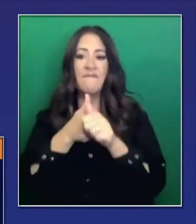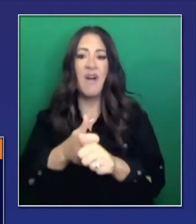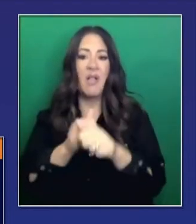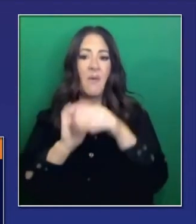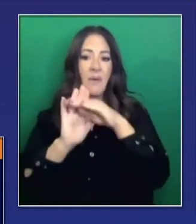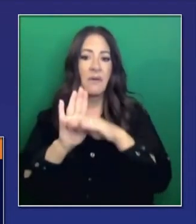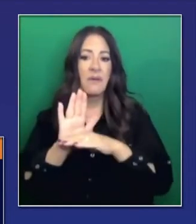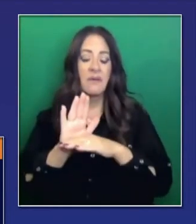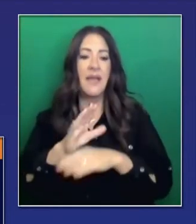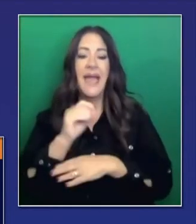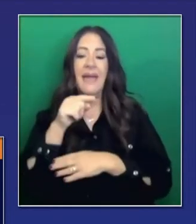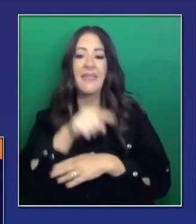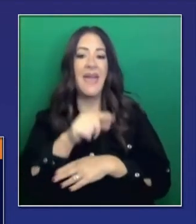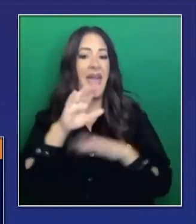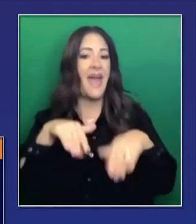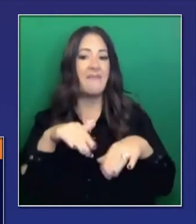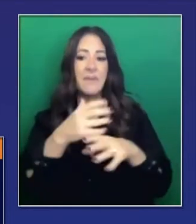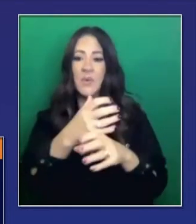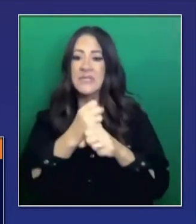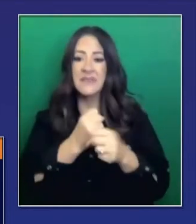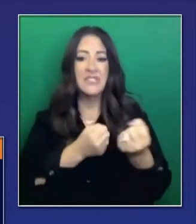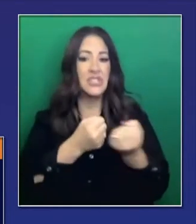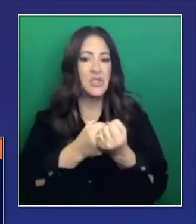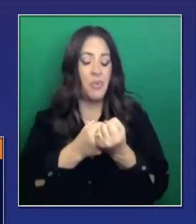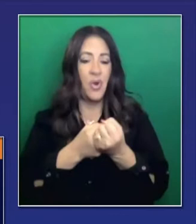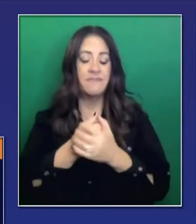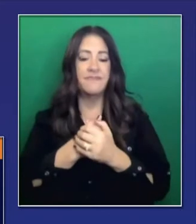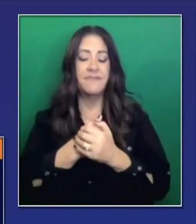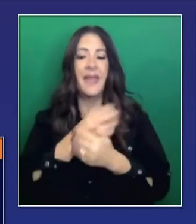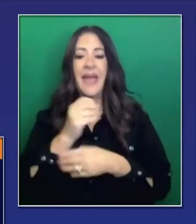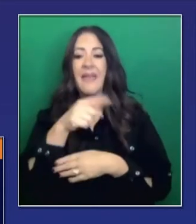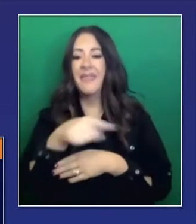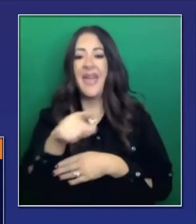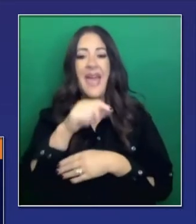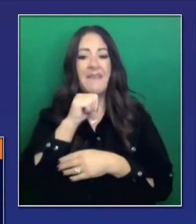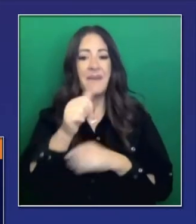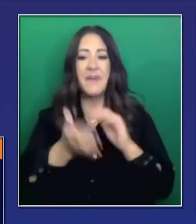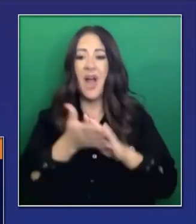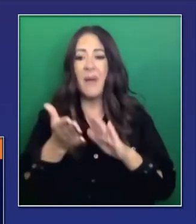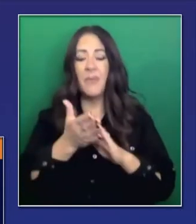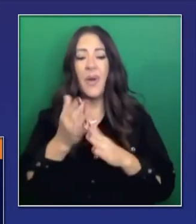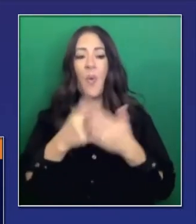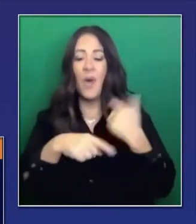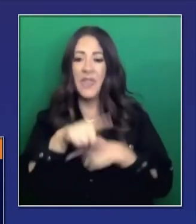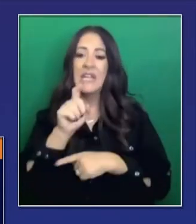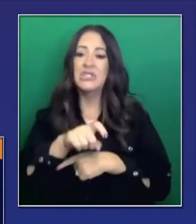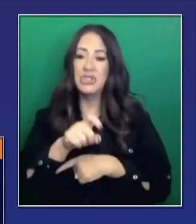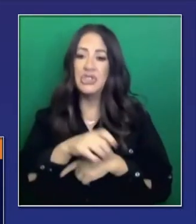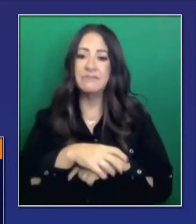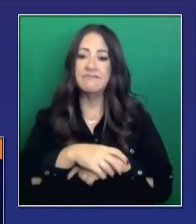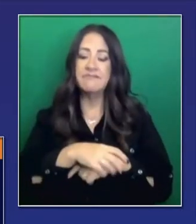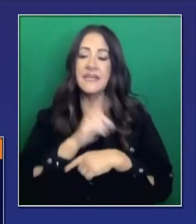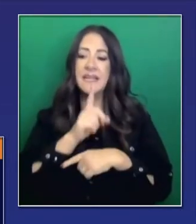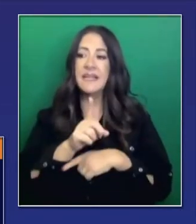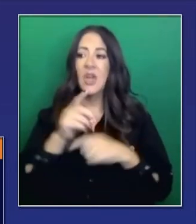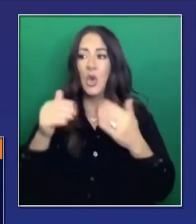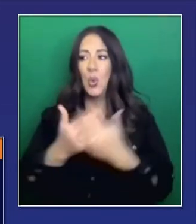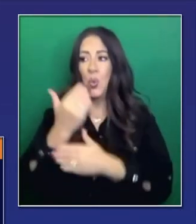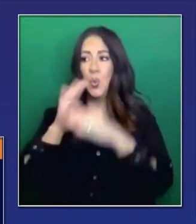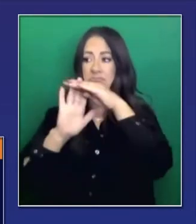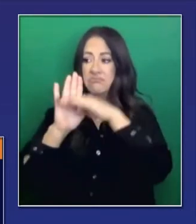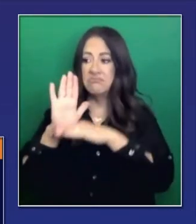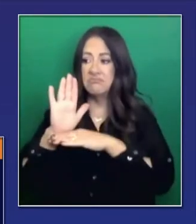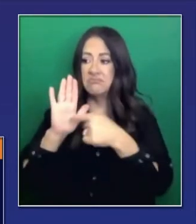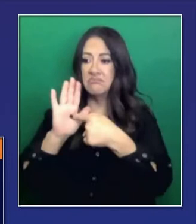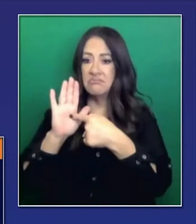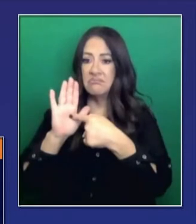no reciben el apoyo que merecen, pero también no están operando como debían estarlo haciendo. De modo que con estas nuevas medidas es